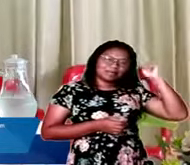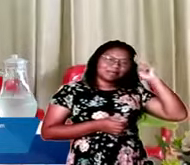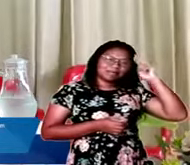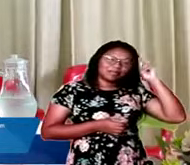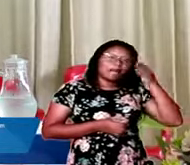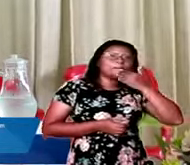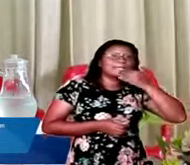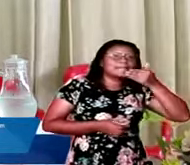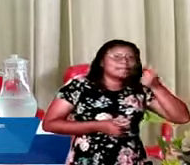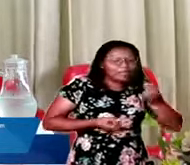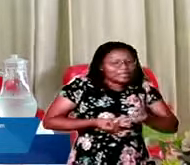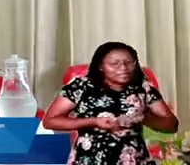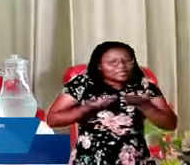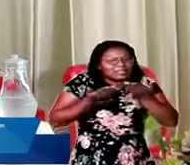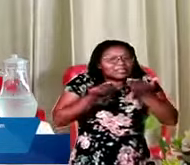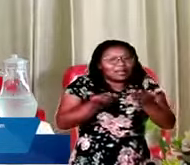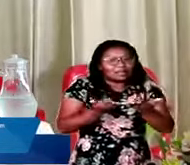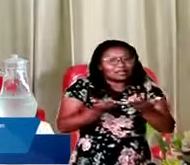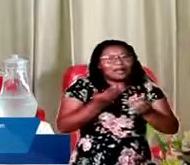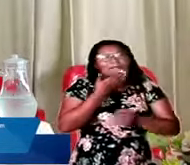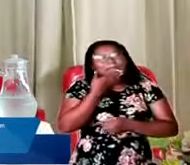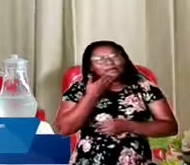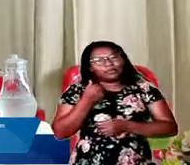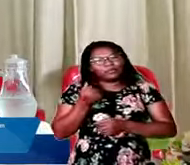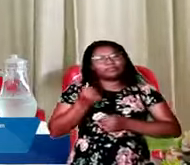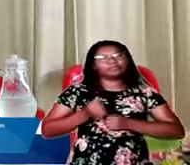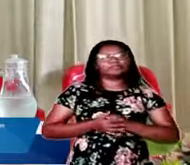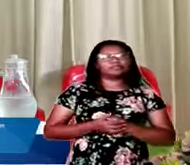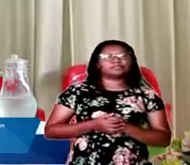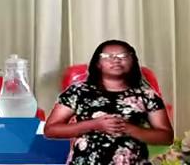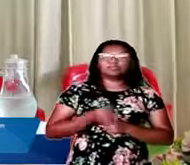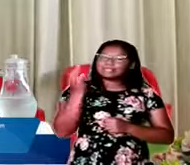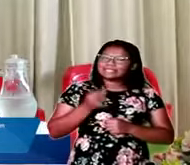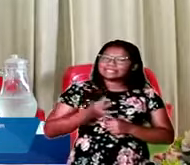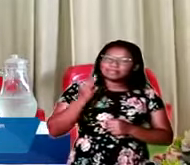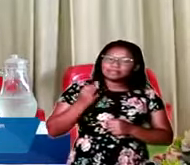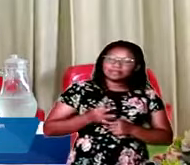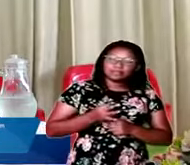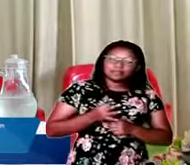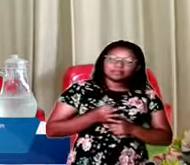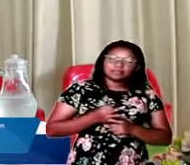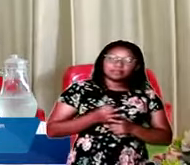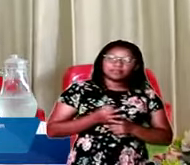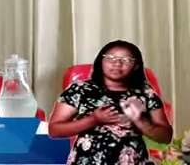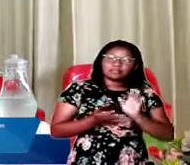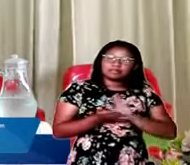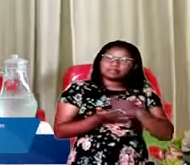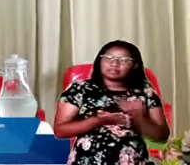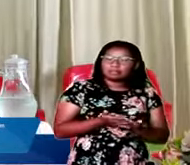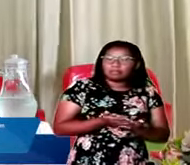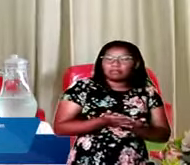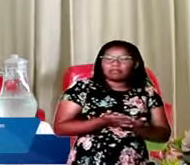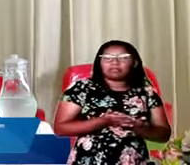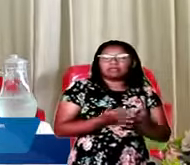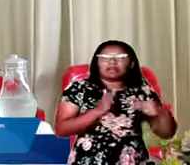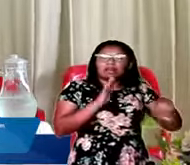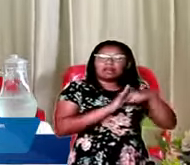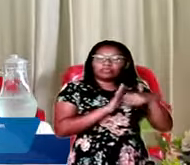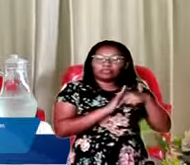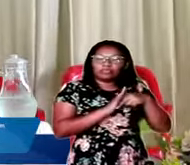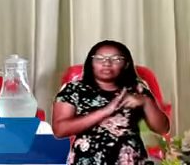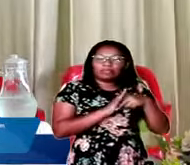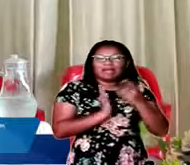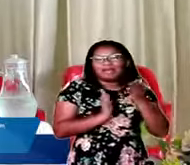dar que recibir. Pero siempre se interpreta la norma a favor de nosotros.